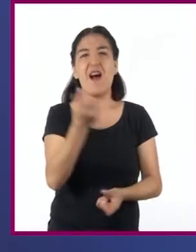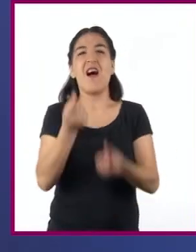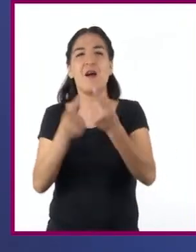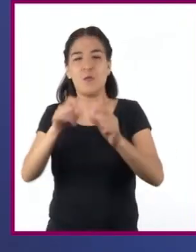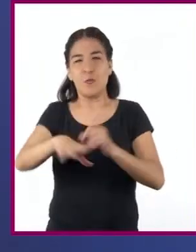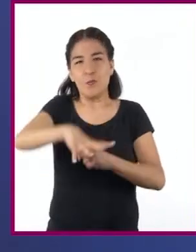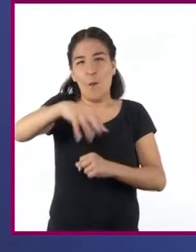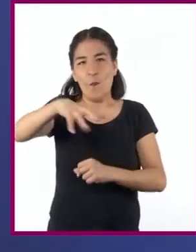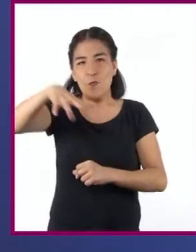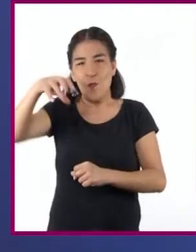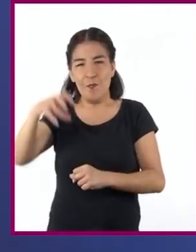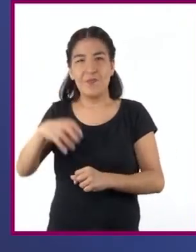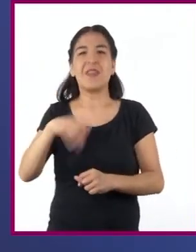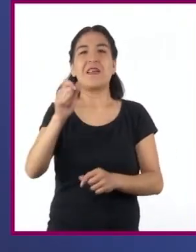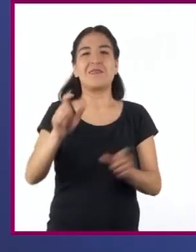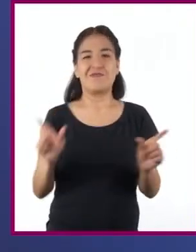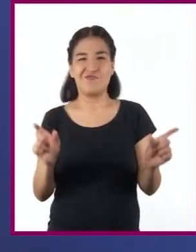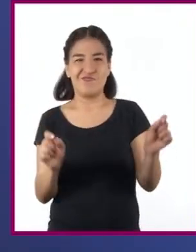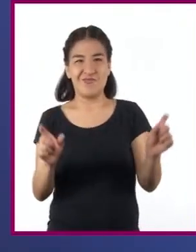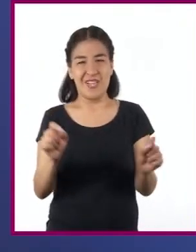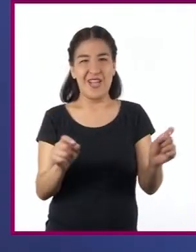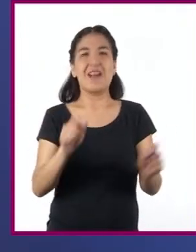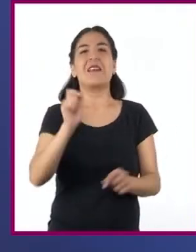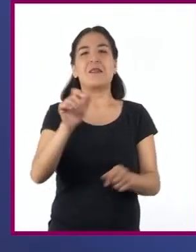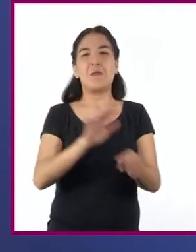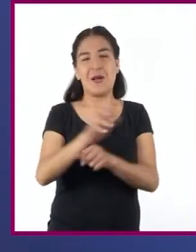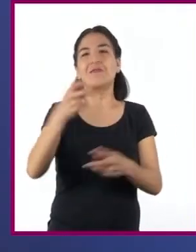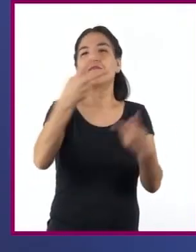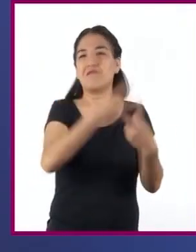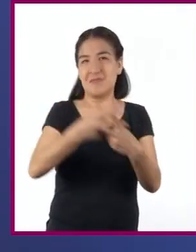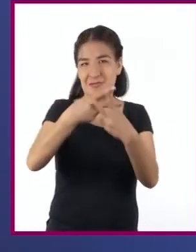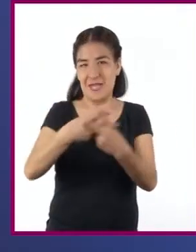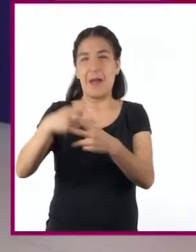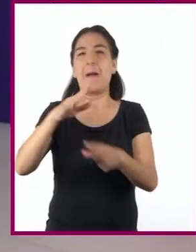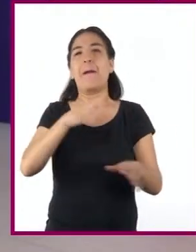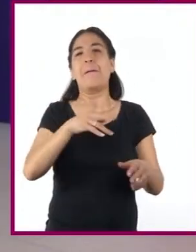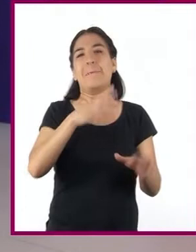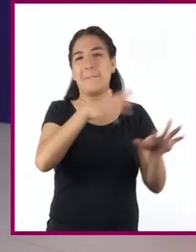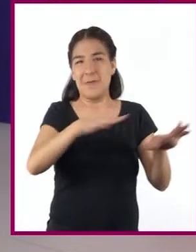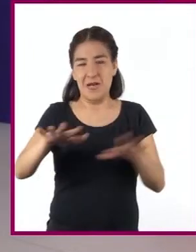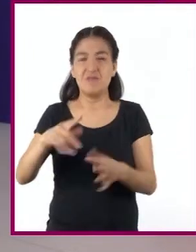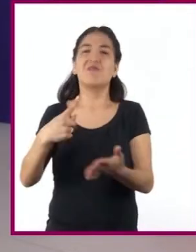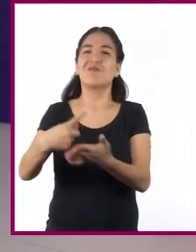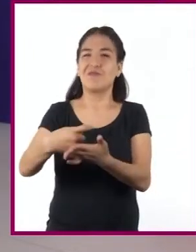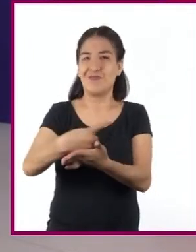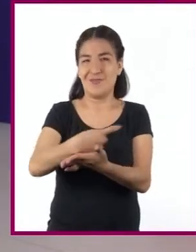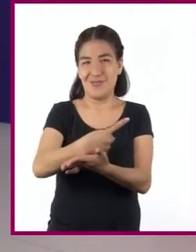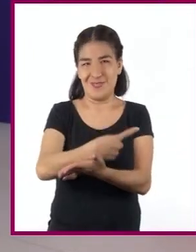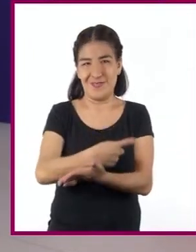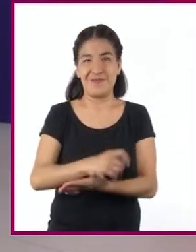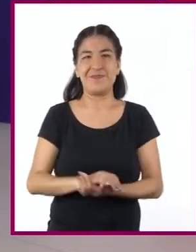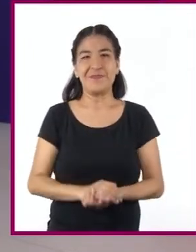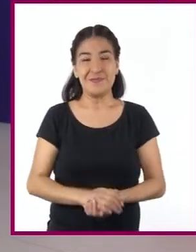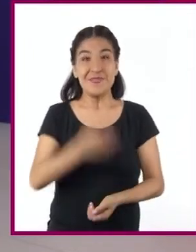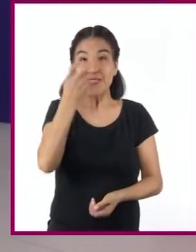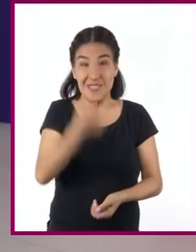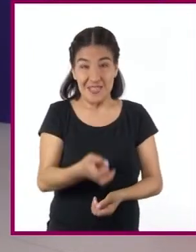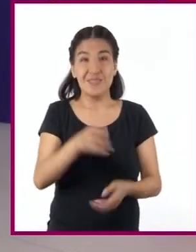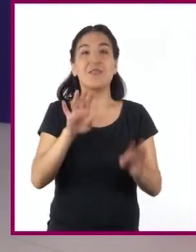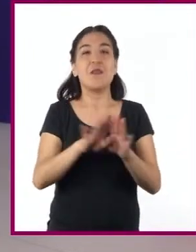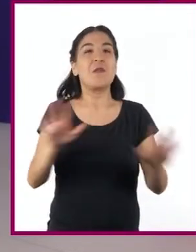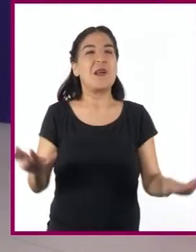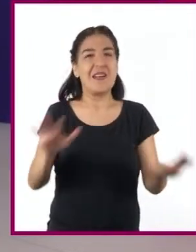moluscos, crustáceos, equinodermos como la estrella de mar y gusanos. Esta adaptación